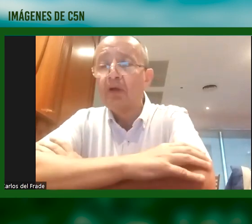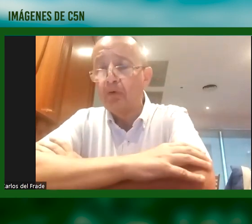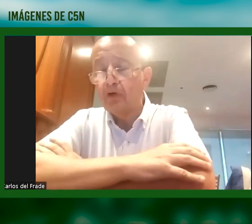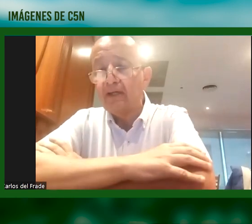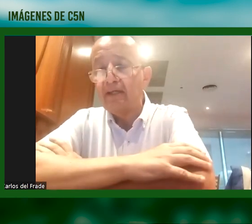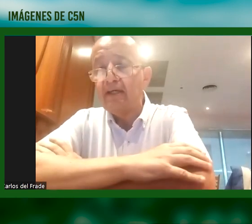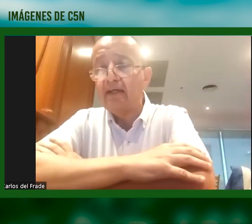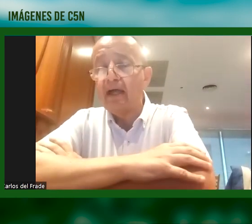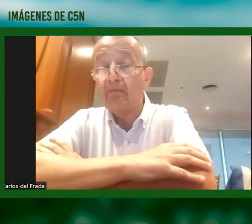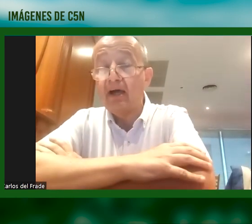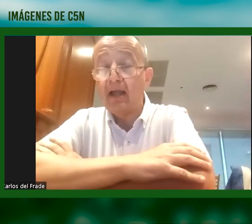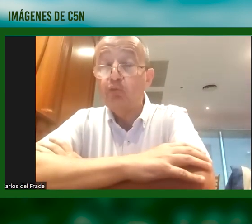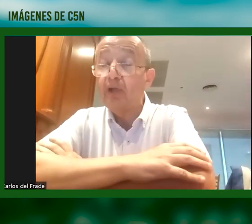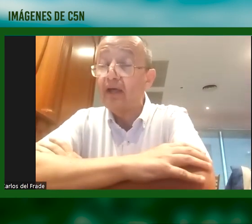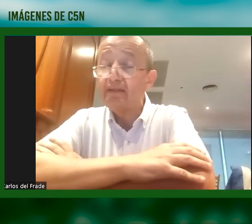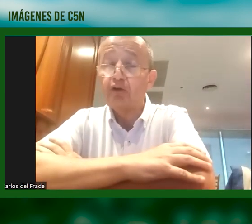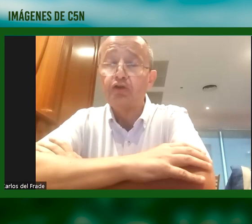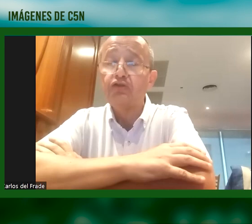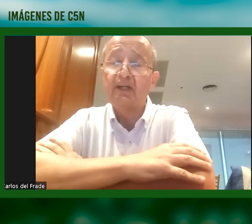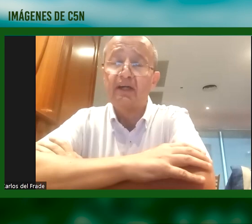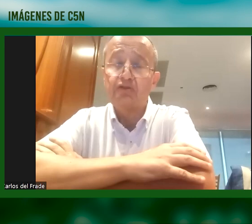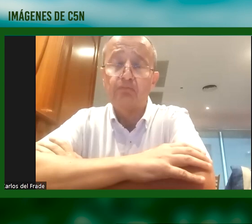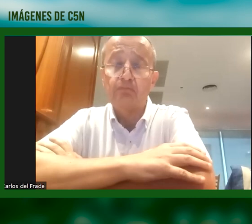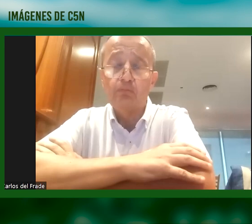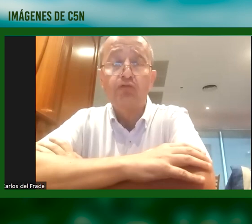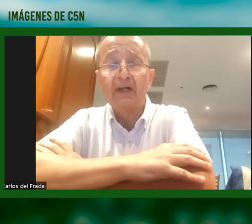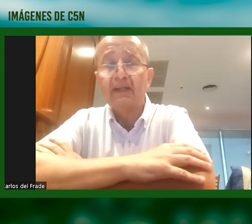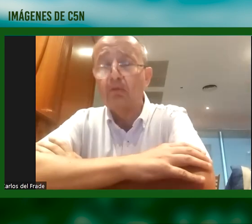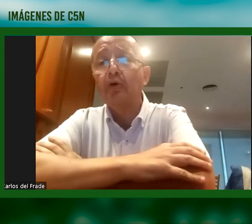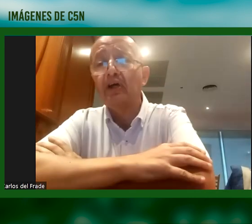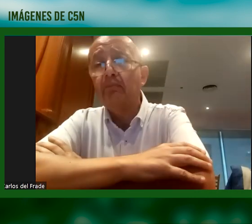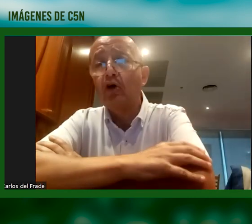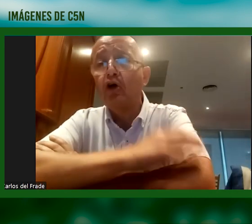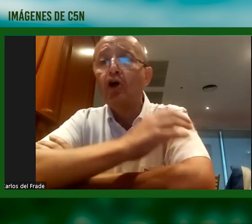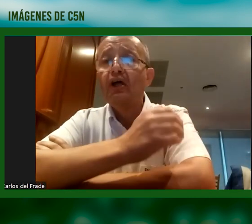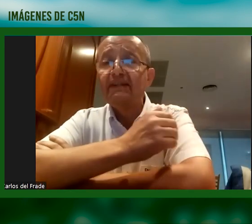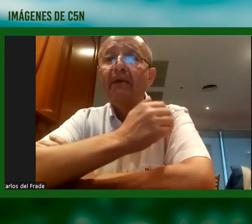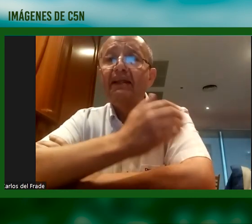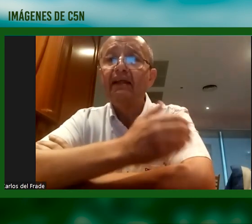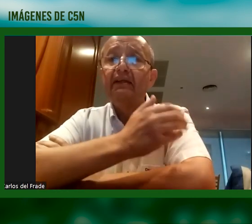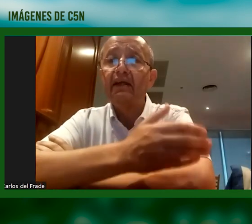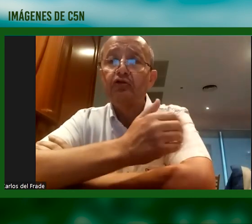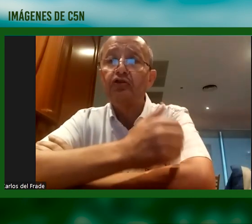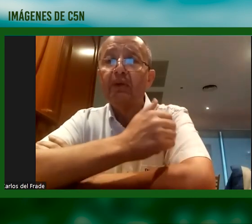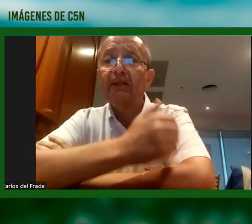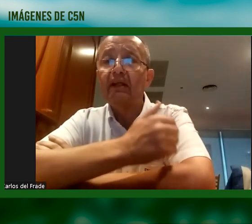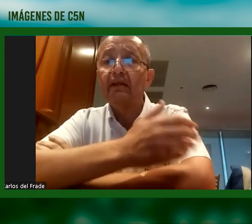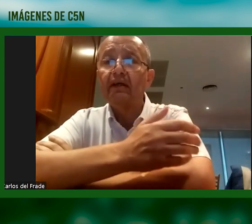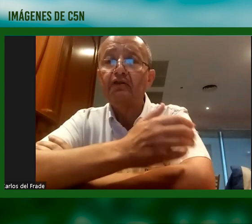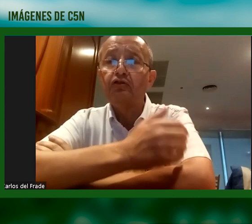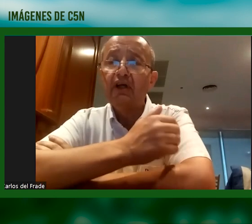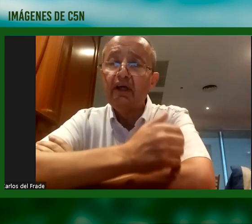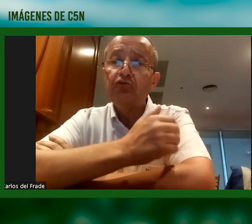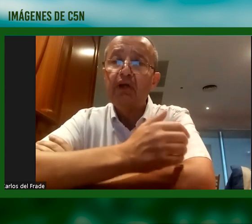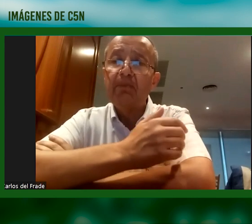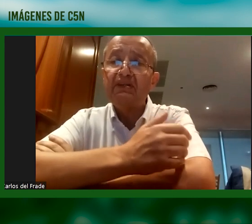porque aquí hay al va algunas narcos son ceras que son muy fuertes como por ejemplo se matan entre ellos se matan entre